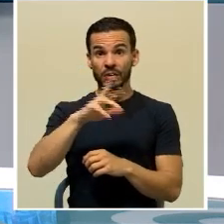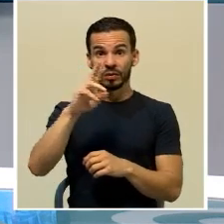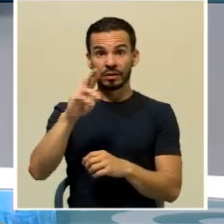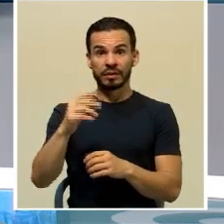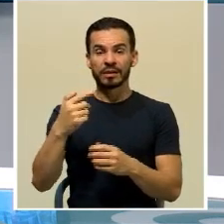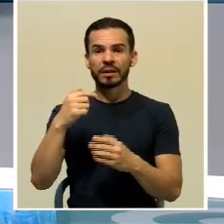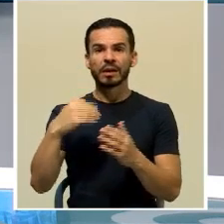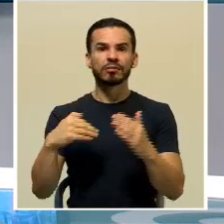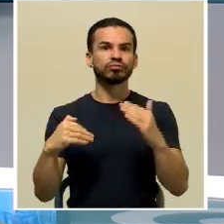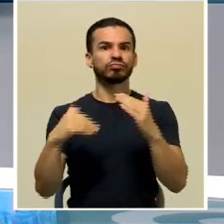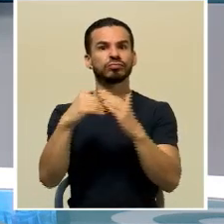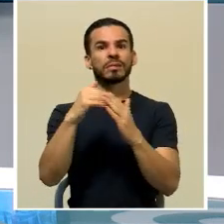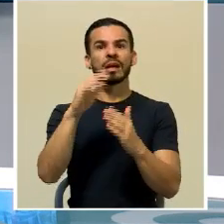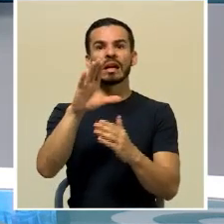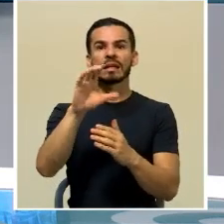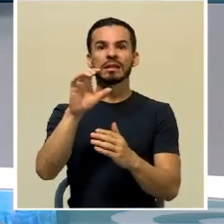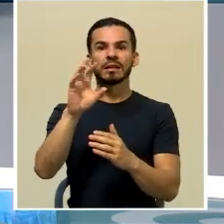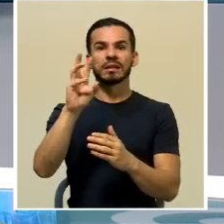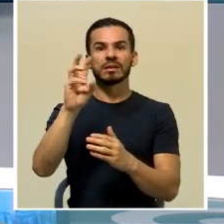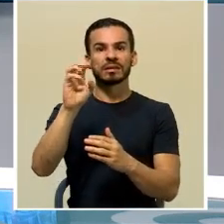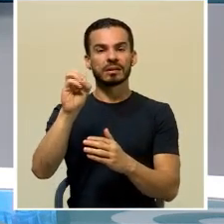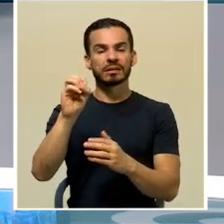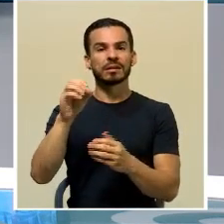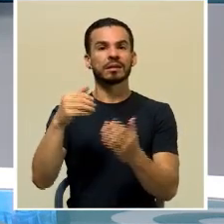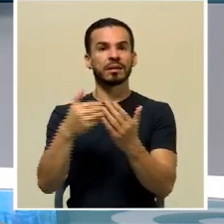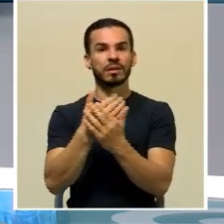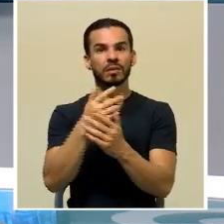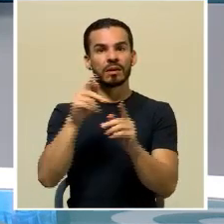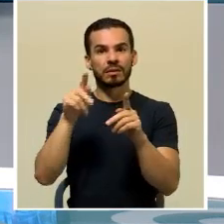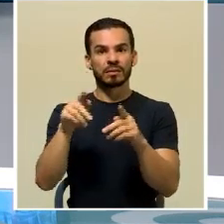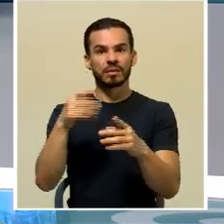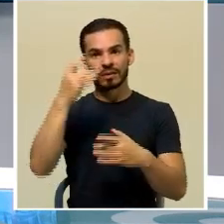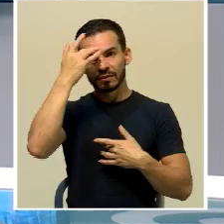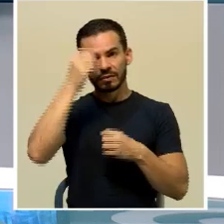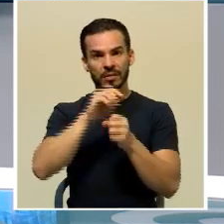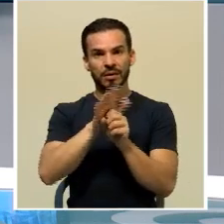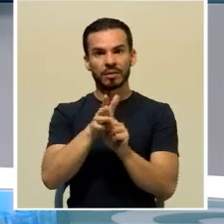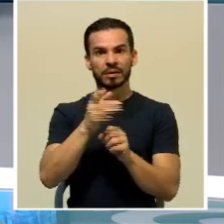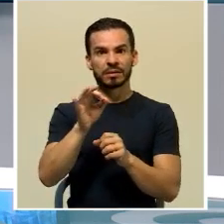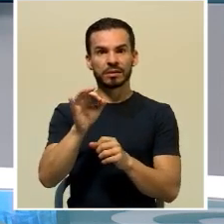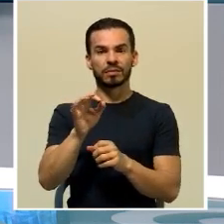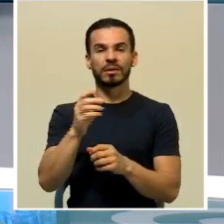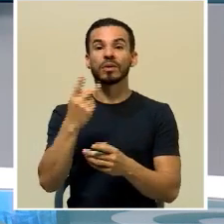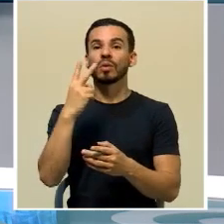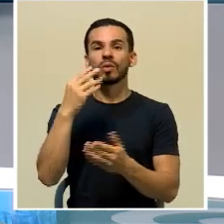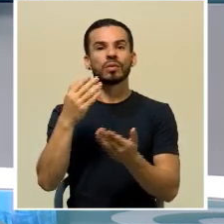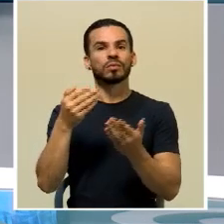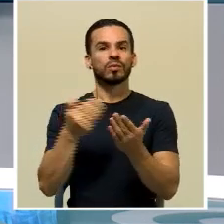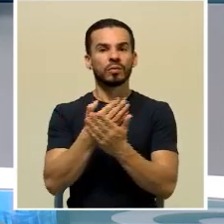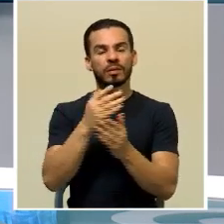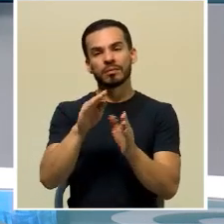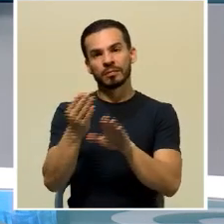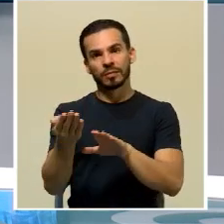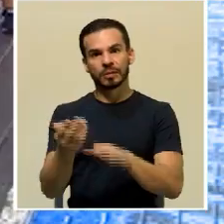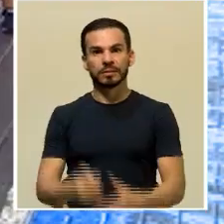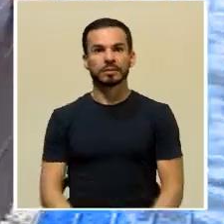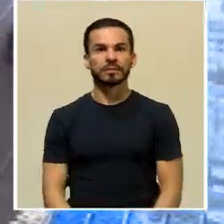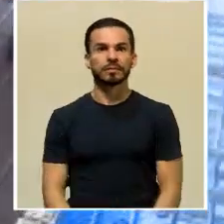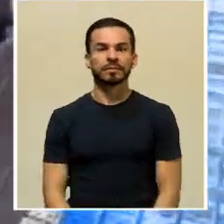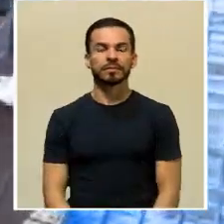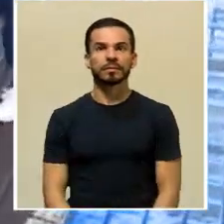Rica registró 560 casos en 24 horas y 2 nuevos fallecimientos.